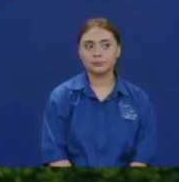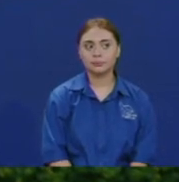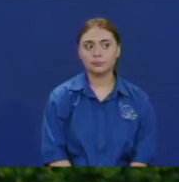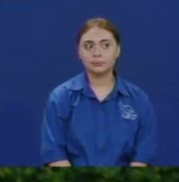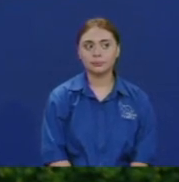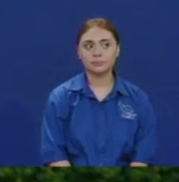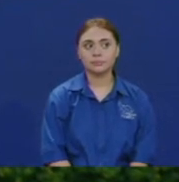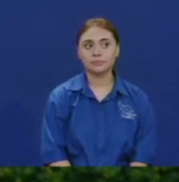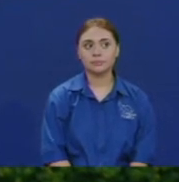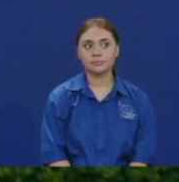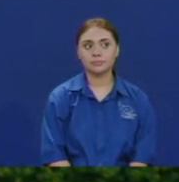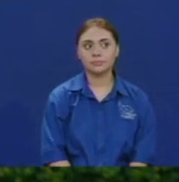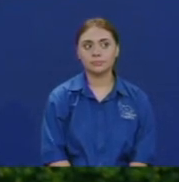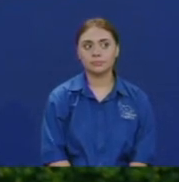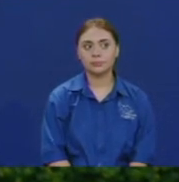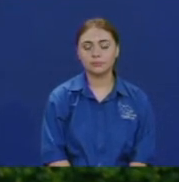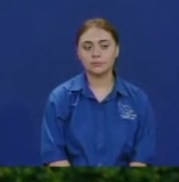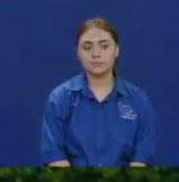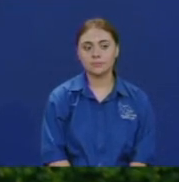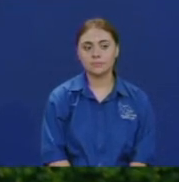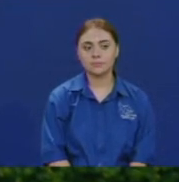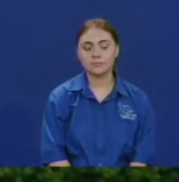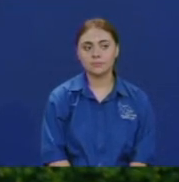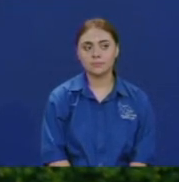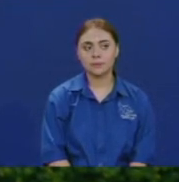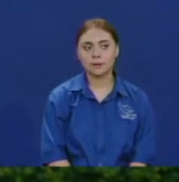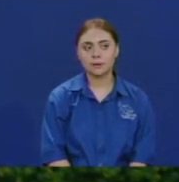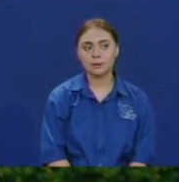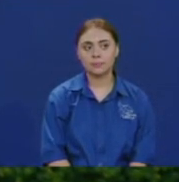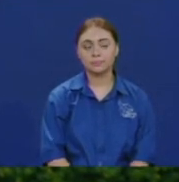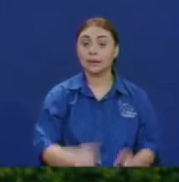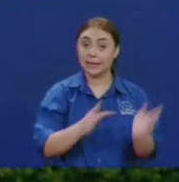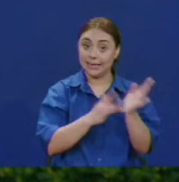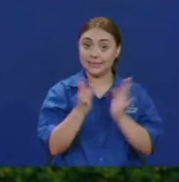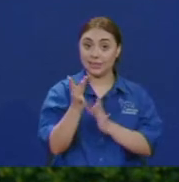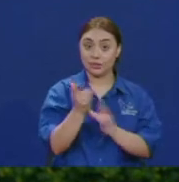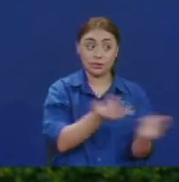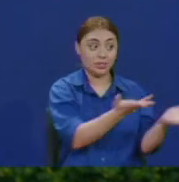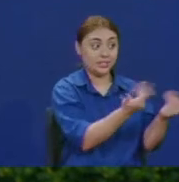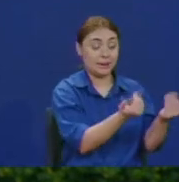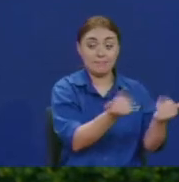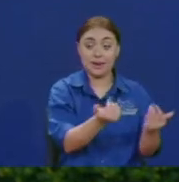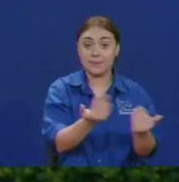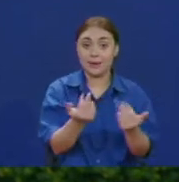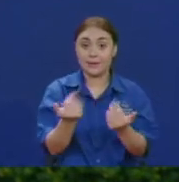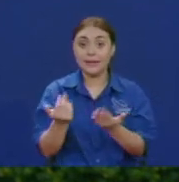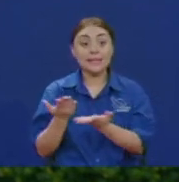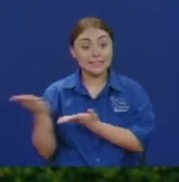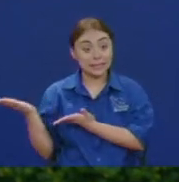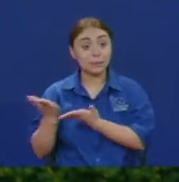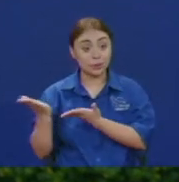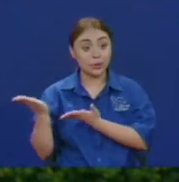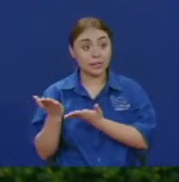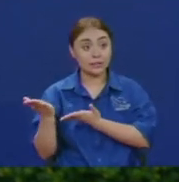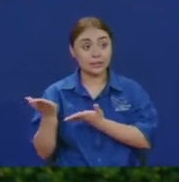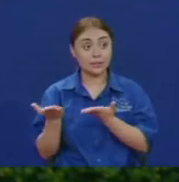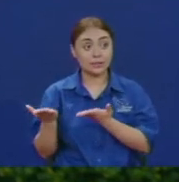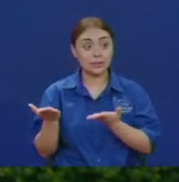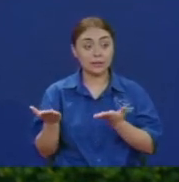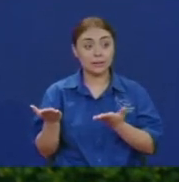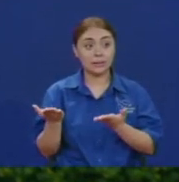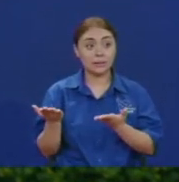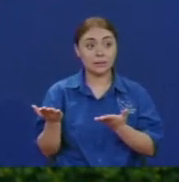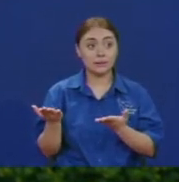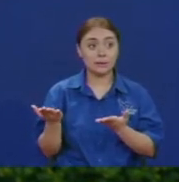que salió el Señor de la obra a contratar obreros a la primera hora, segunda hora, tercera hora, y cuando ya era la cuarta